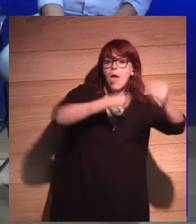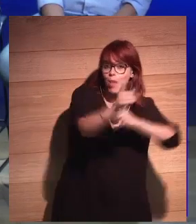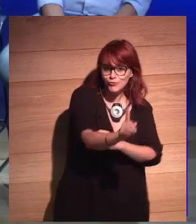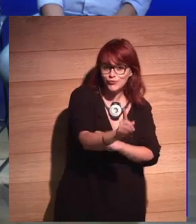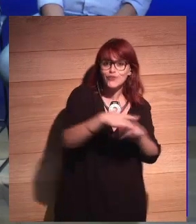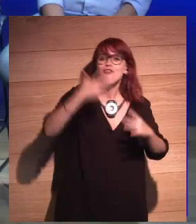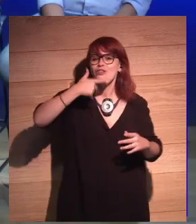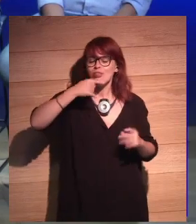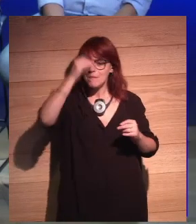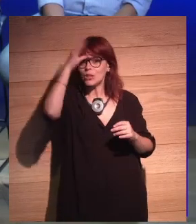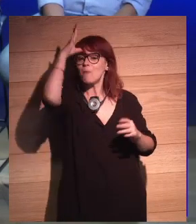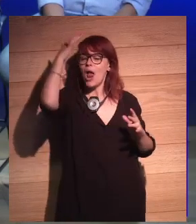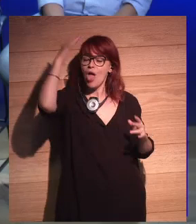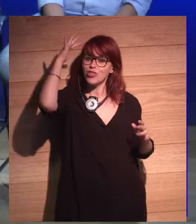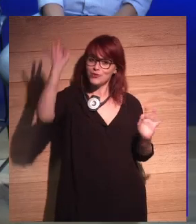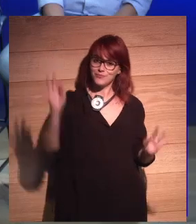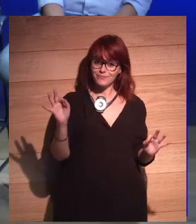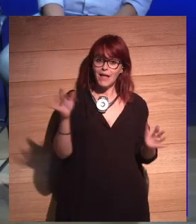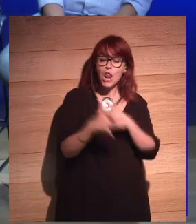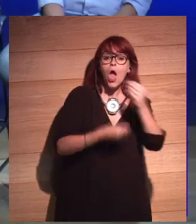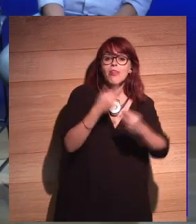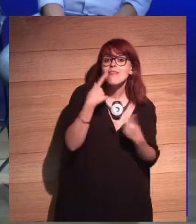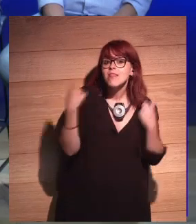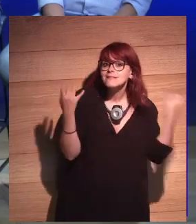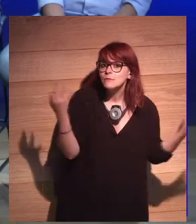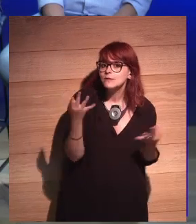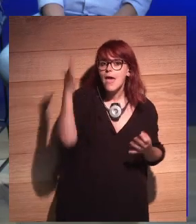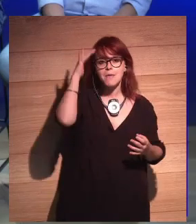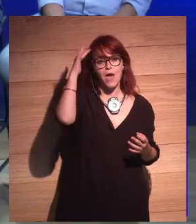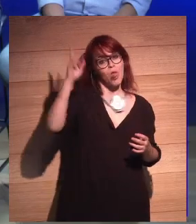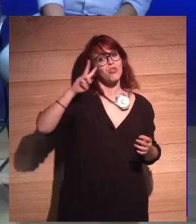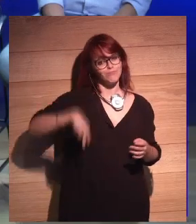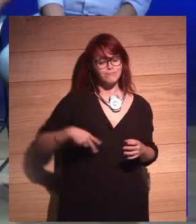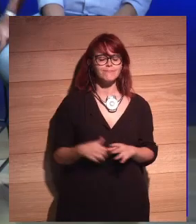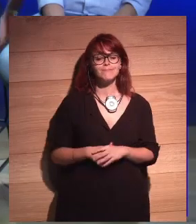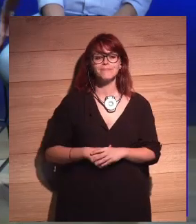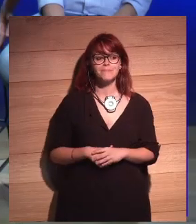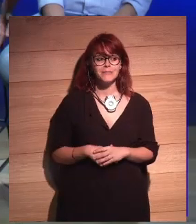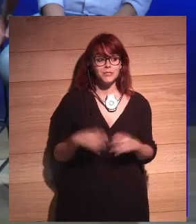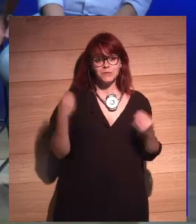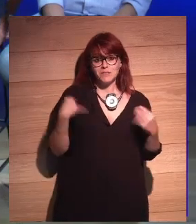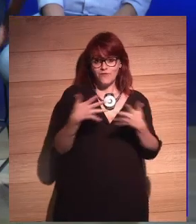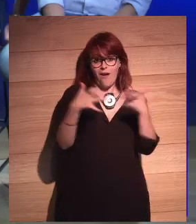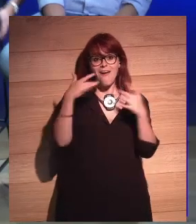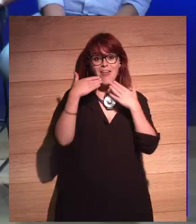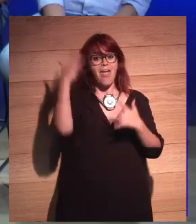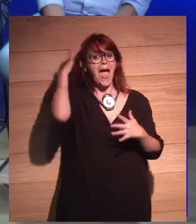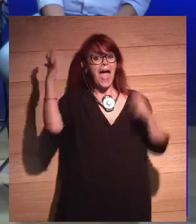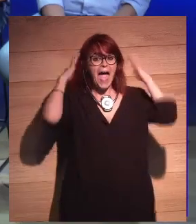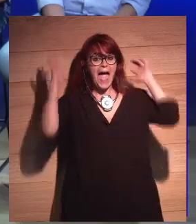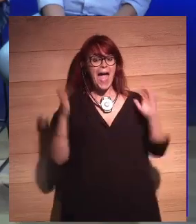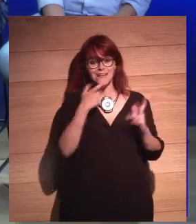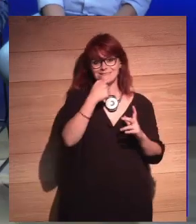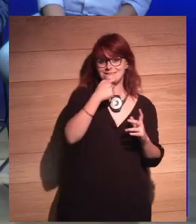conocimiento, hablamos de imaginación. Y lo que hace falta es imaginación. Bueno, pues yo creo que con la cita de Einstein, la pregunta